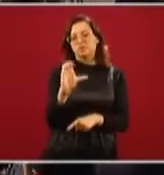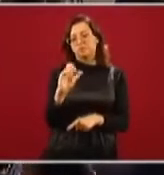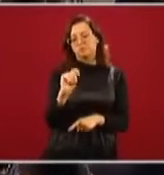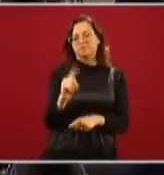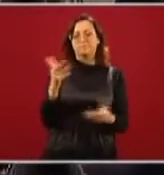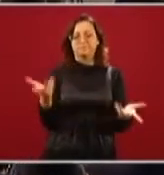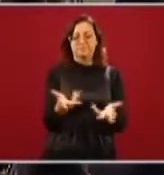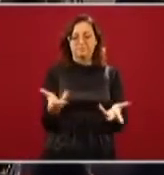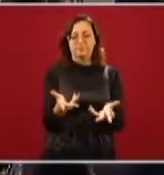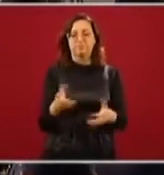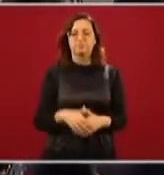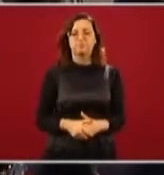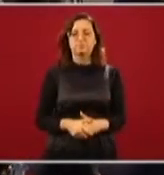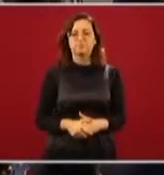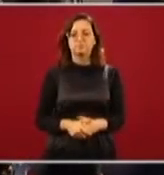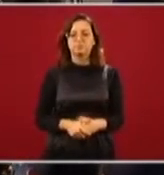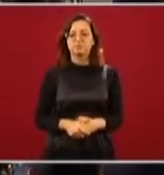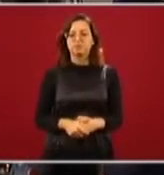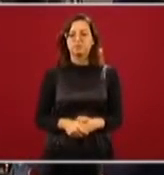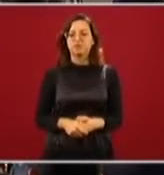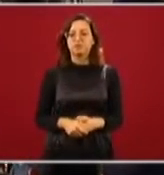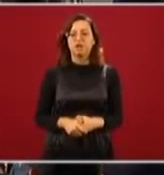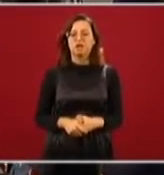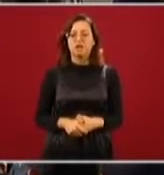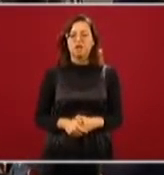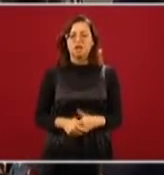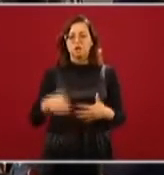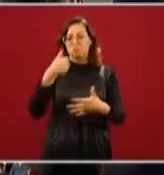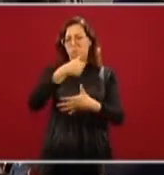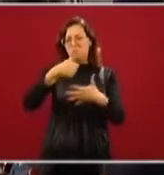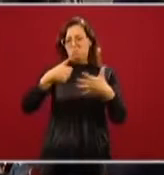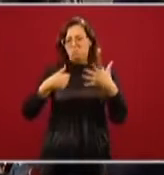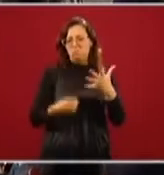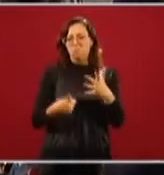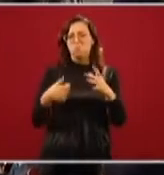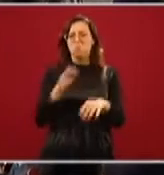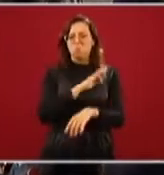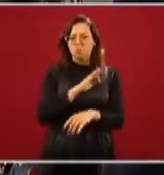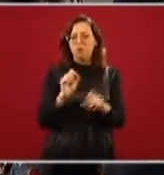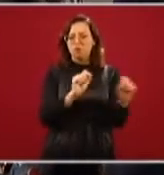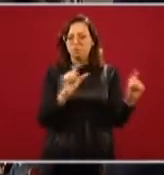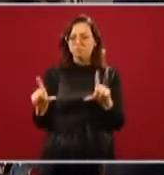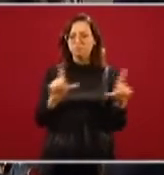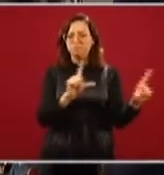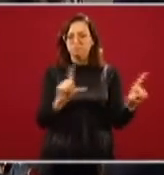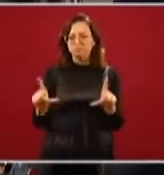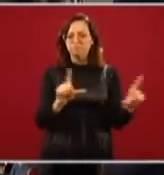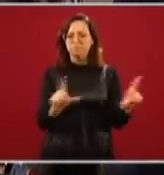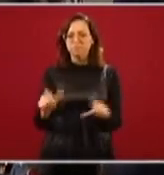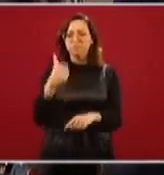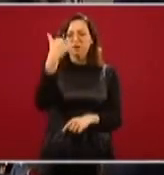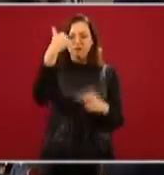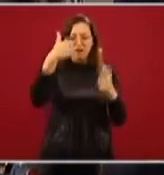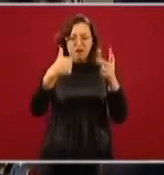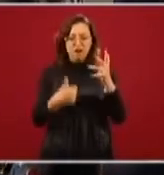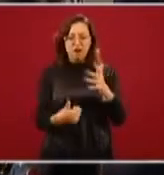Transportes. Podríamos ver cada una de ellas de manera particular, muy breve, si pudiéramos ir pasando cada una, para verlas